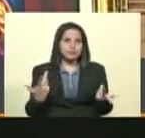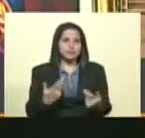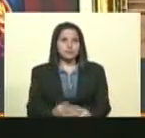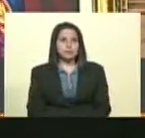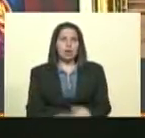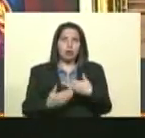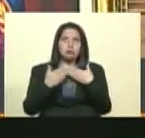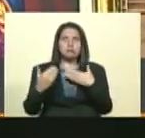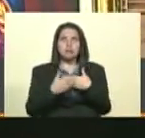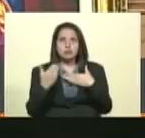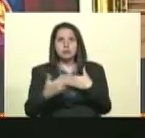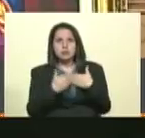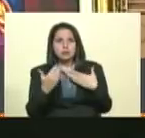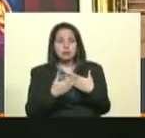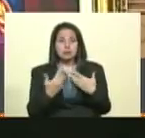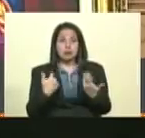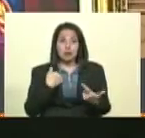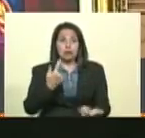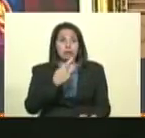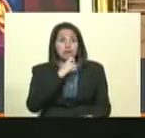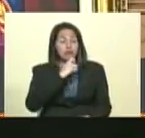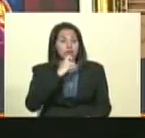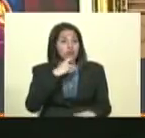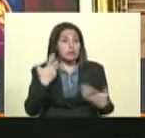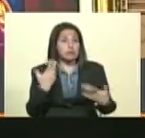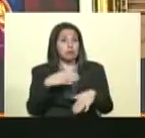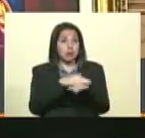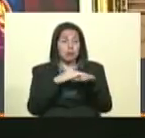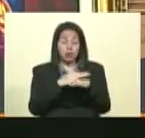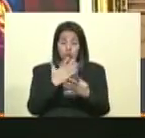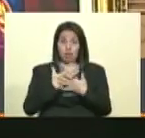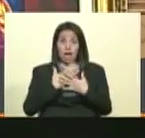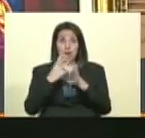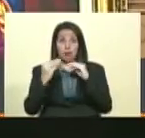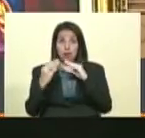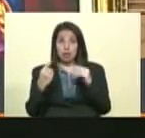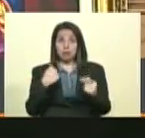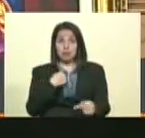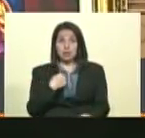Y además que a mí me ha tocado duro, ¿no? Me perdonan que hable de mí.